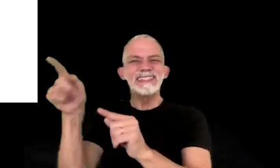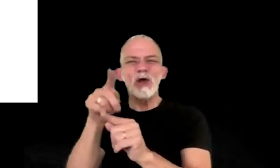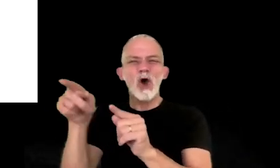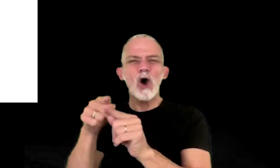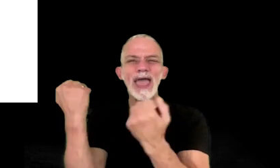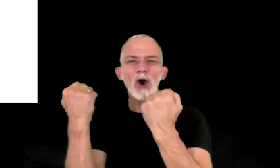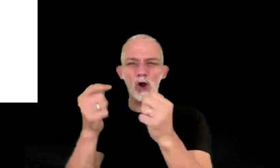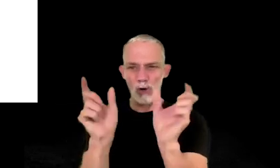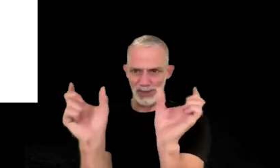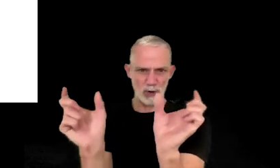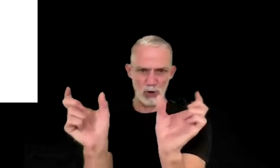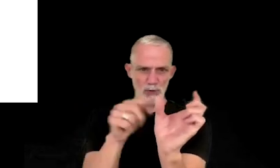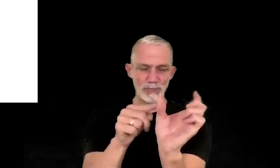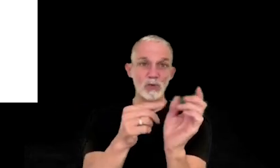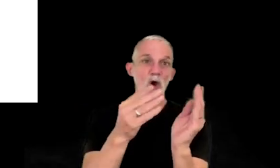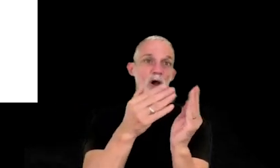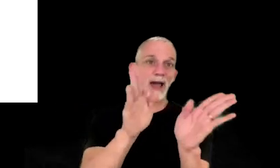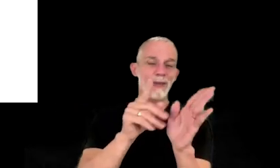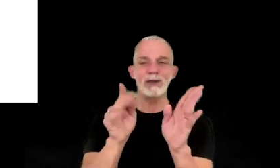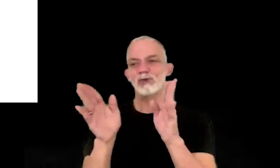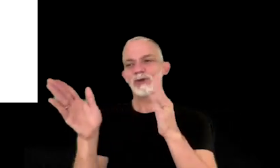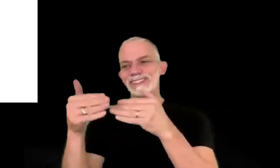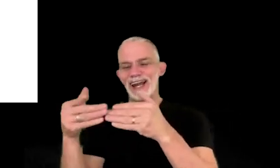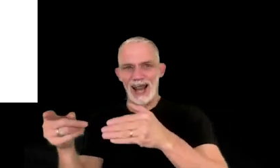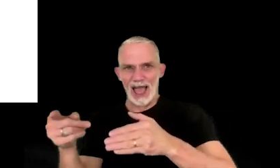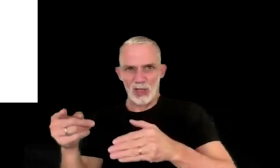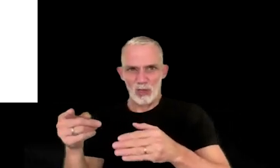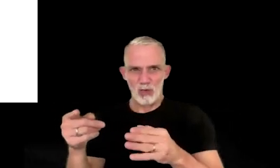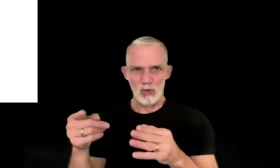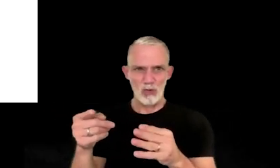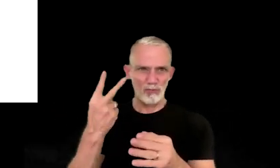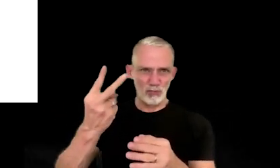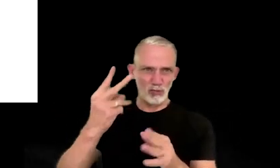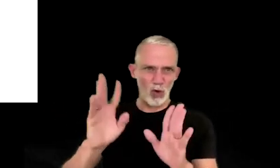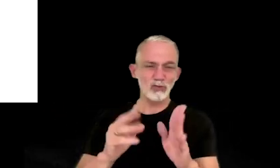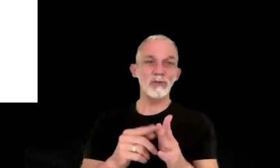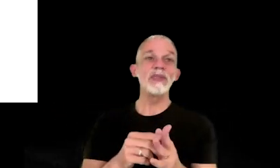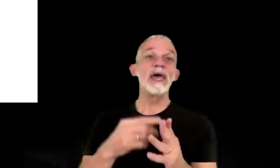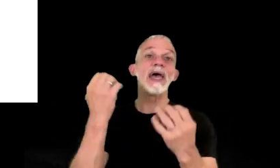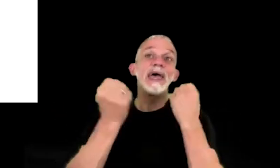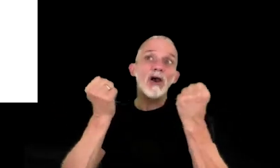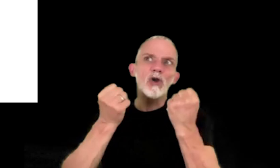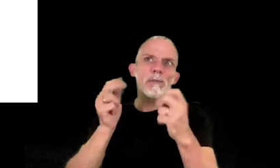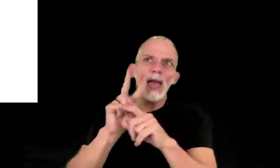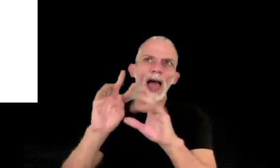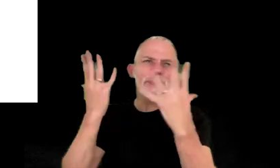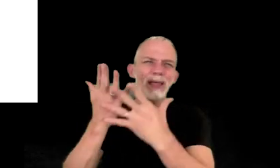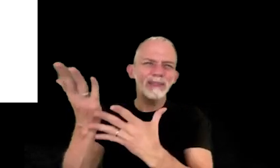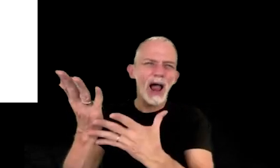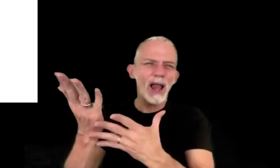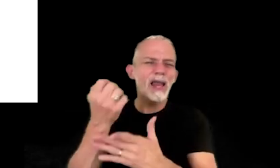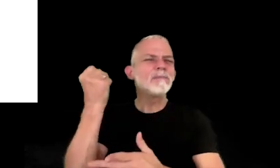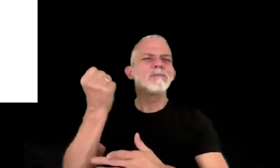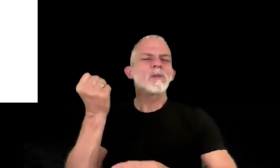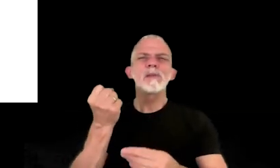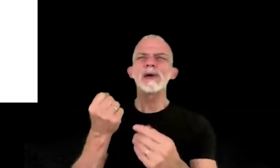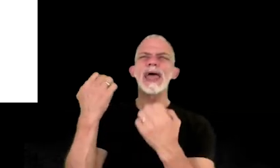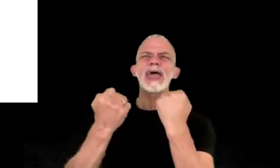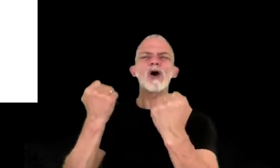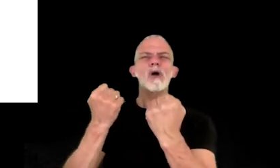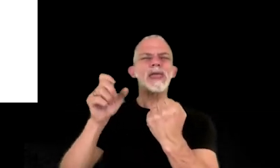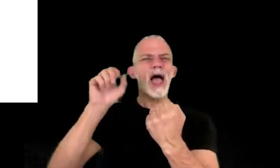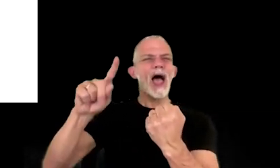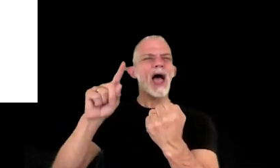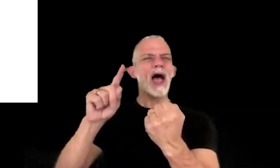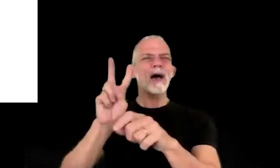de carácter abierto y otro de carácter cerrado. La economía ambiental y su importancia de la economía ambiental, porque la